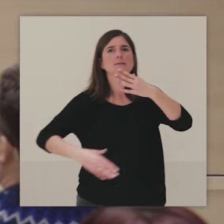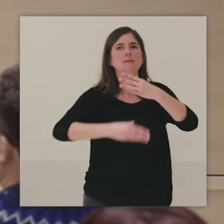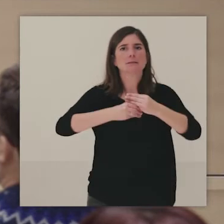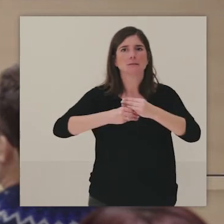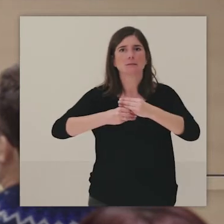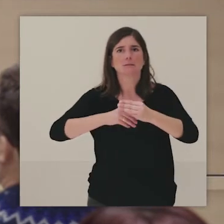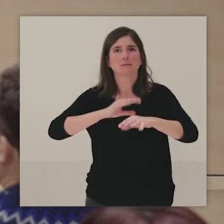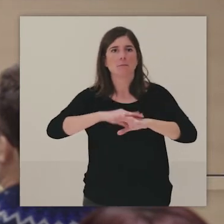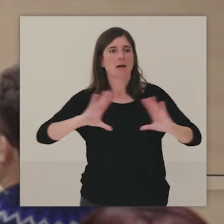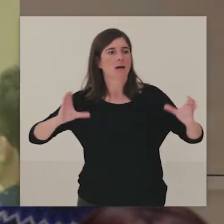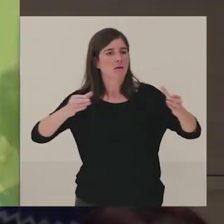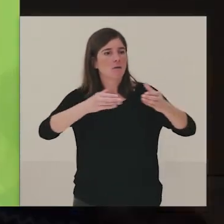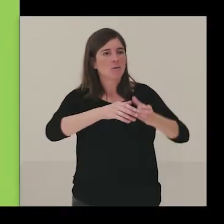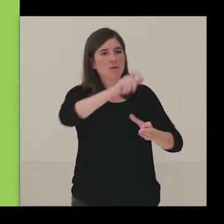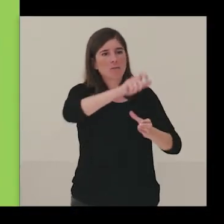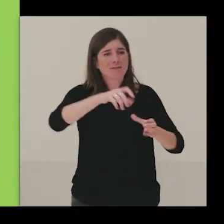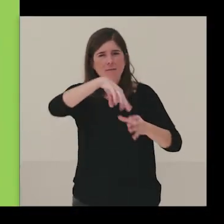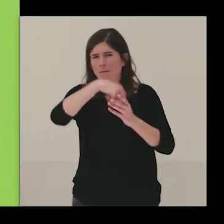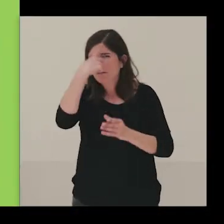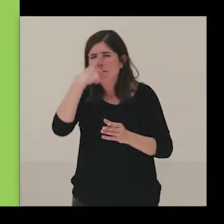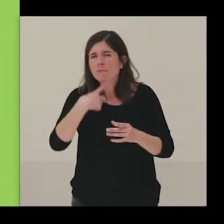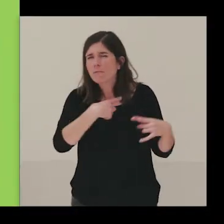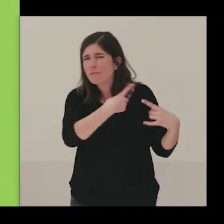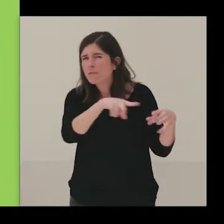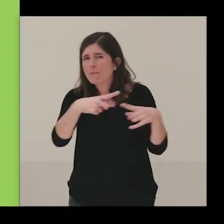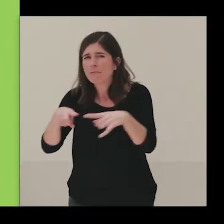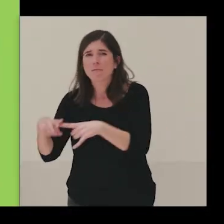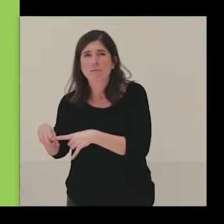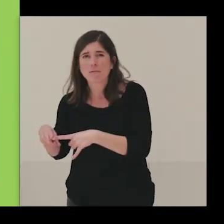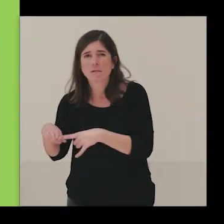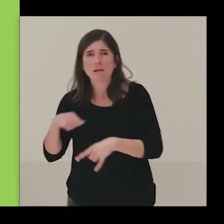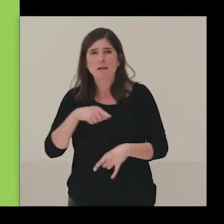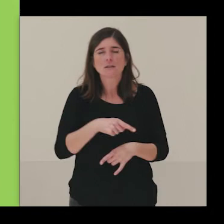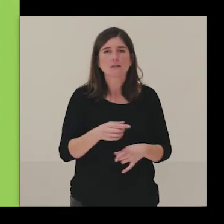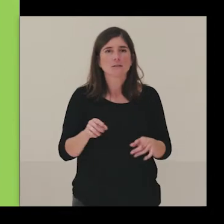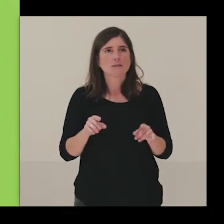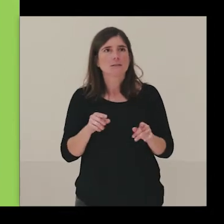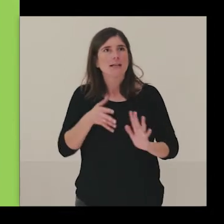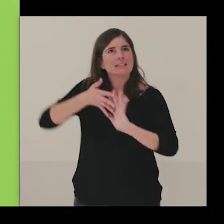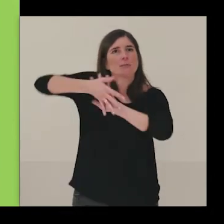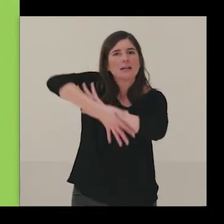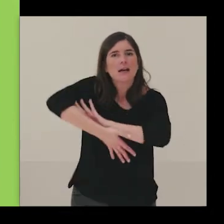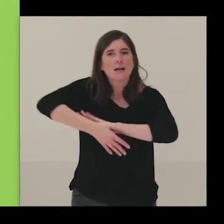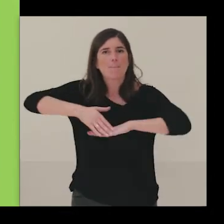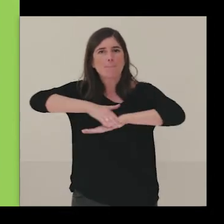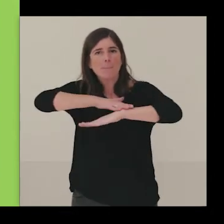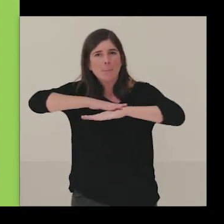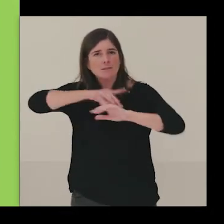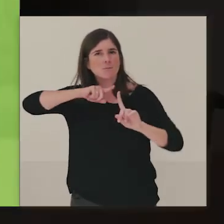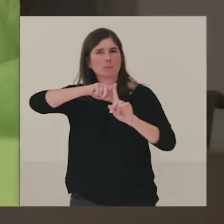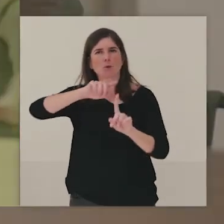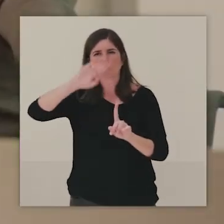determinadas necesidades y donde, como insisto, se trata de esencia, no de exhaustividad, para que garanticemos